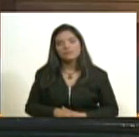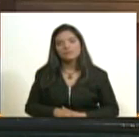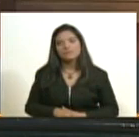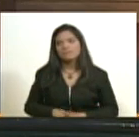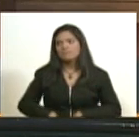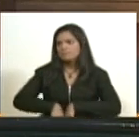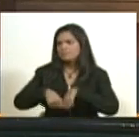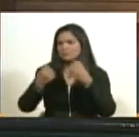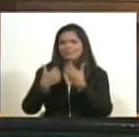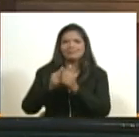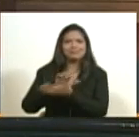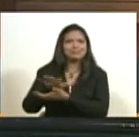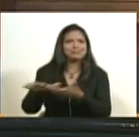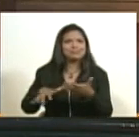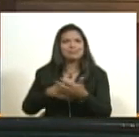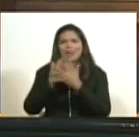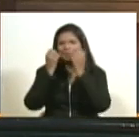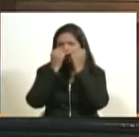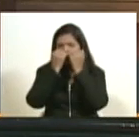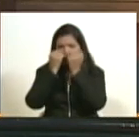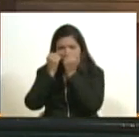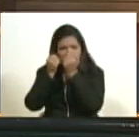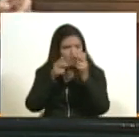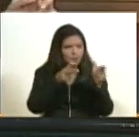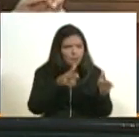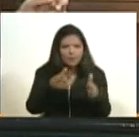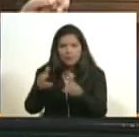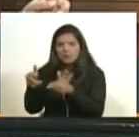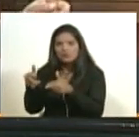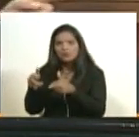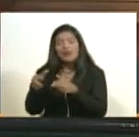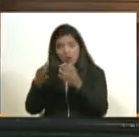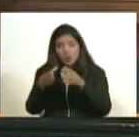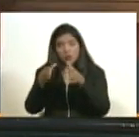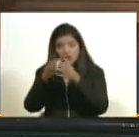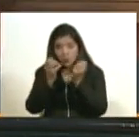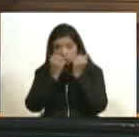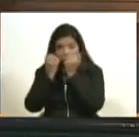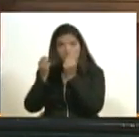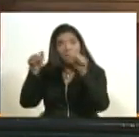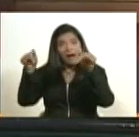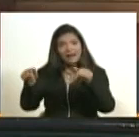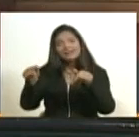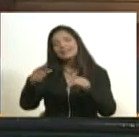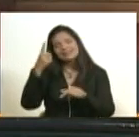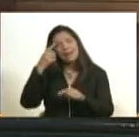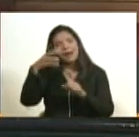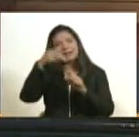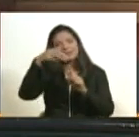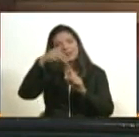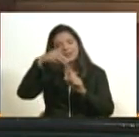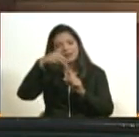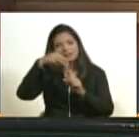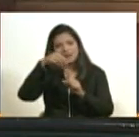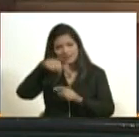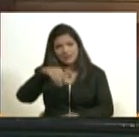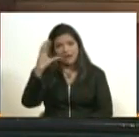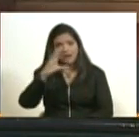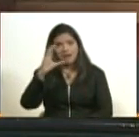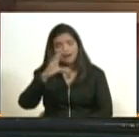descuadernada, destrozada, llena de terrorismo. Esas bandas terroristas que operan aquí en Altamira,